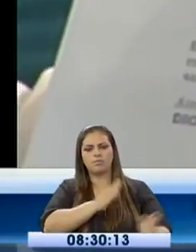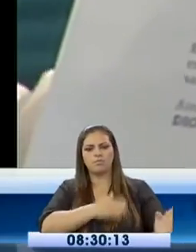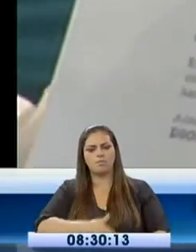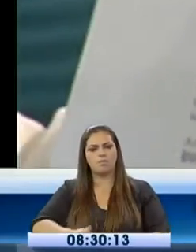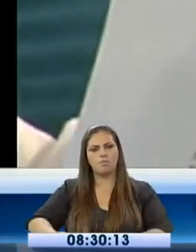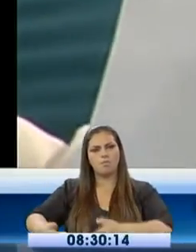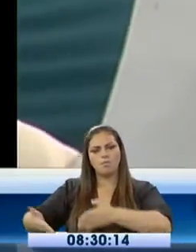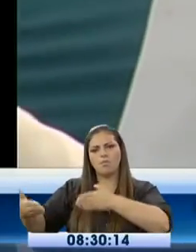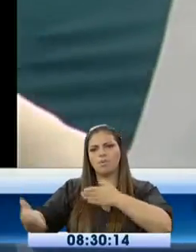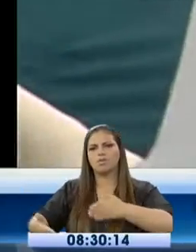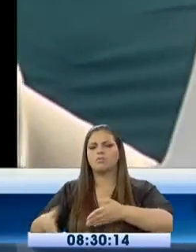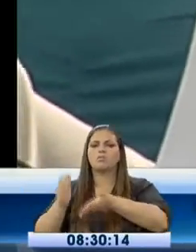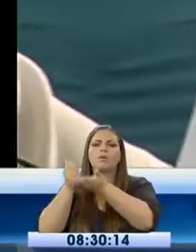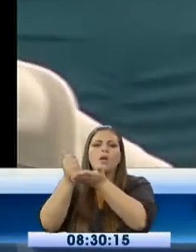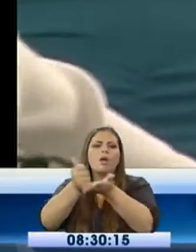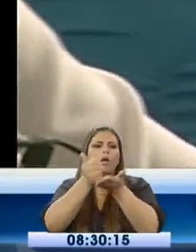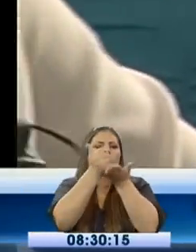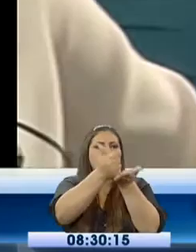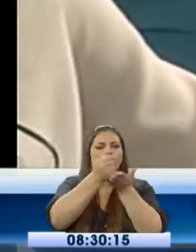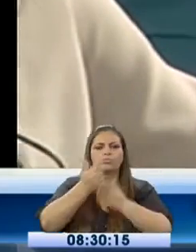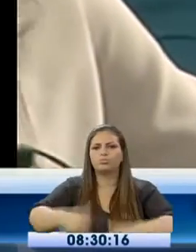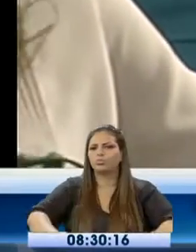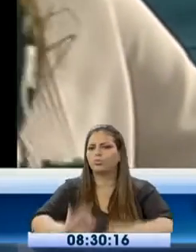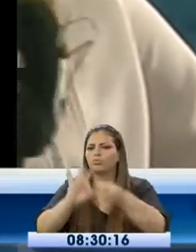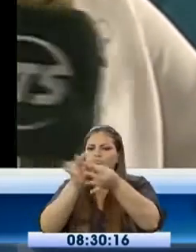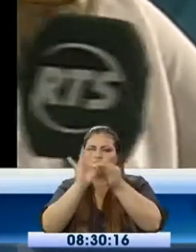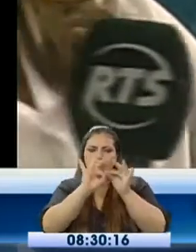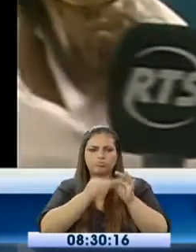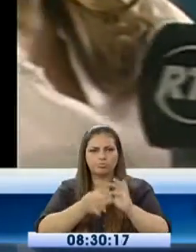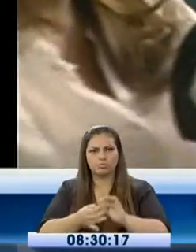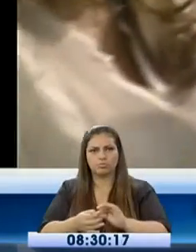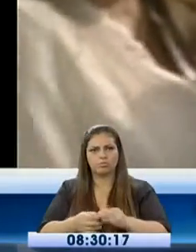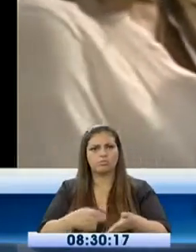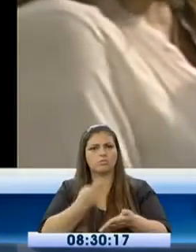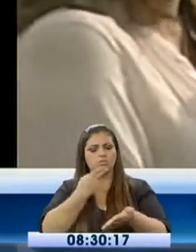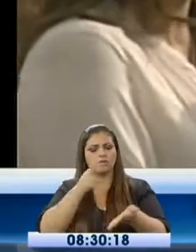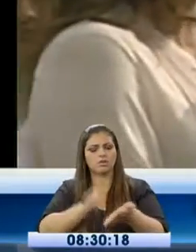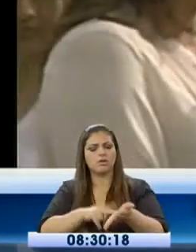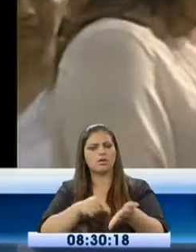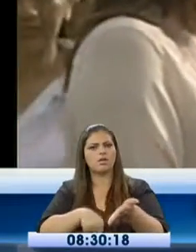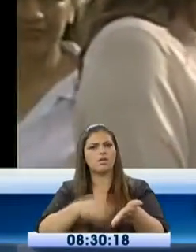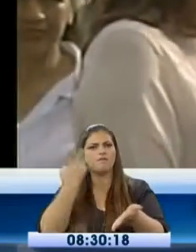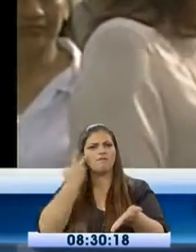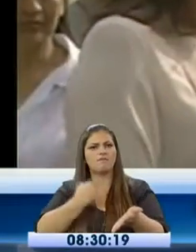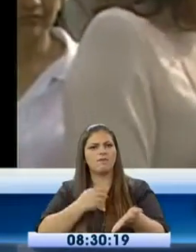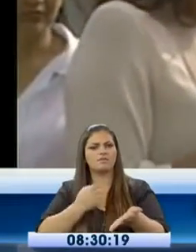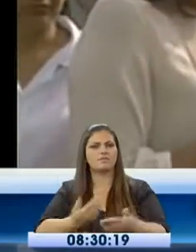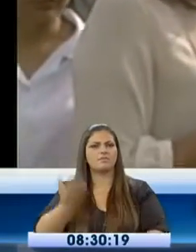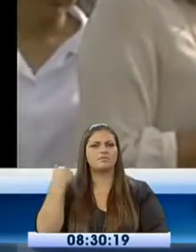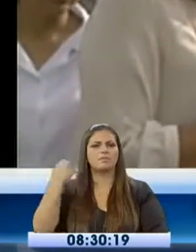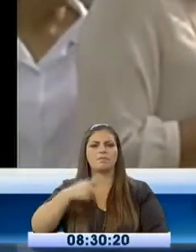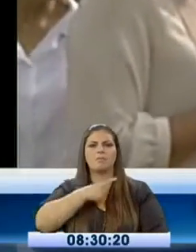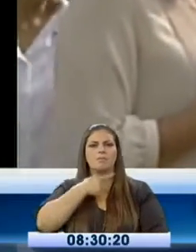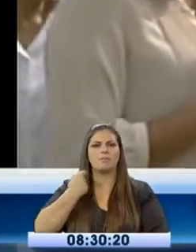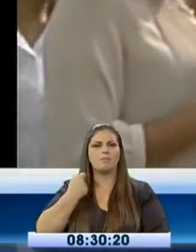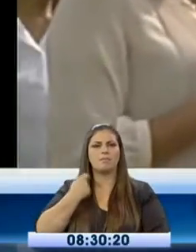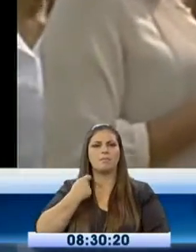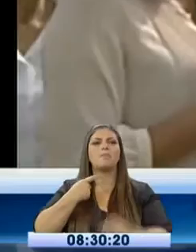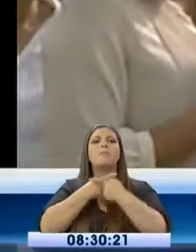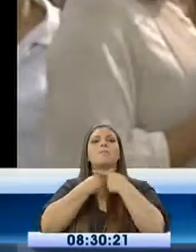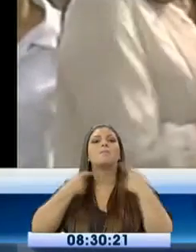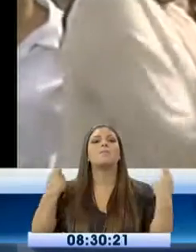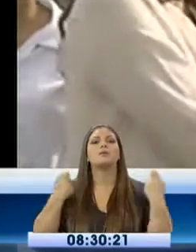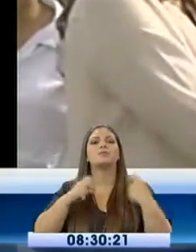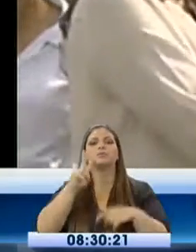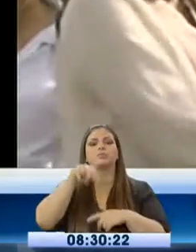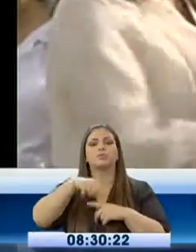en marzo del marzo 17 del 2015. Es decir, la contestación ustedes la tuvieron en marzo. Sí. Y ahí ya les dieron